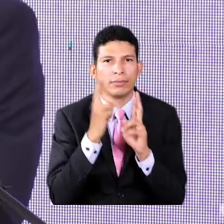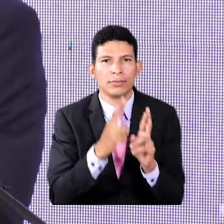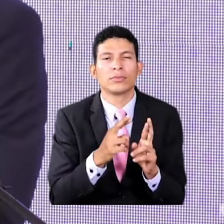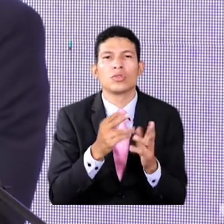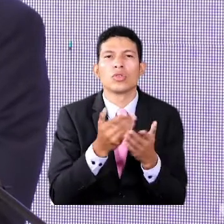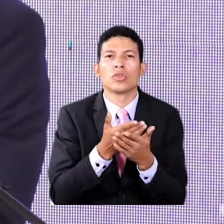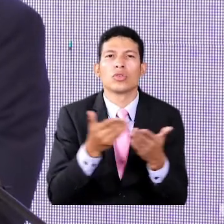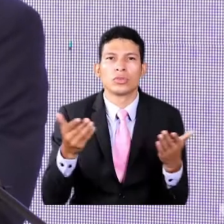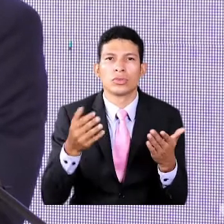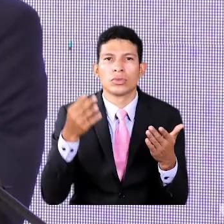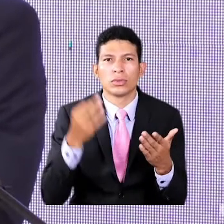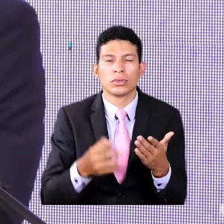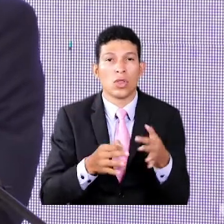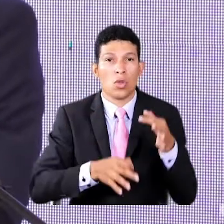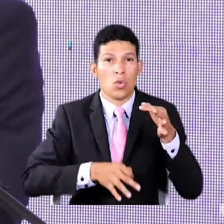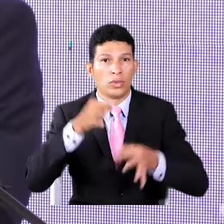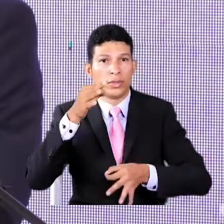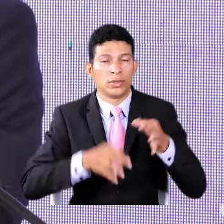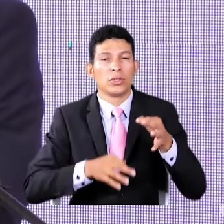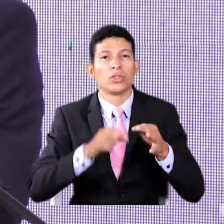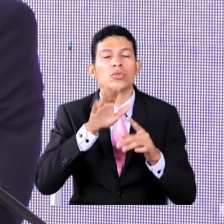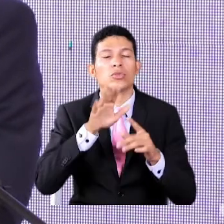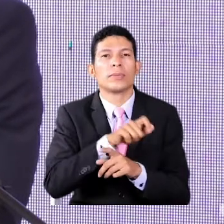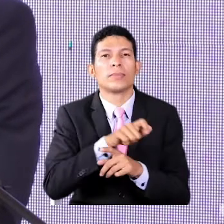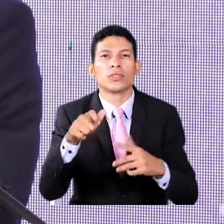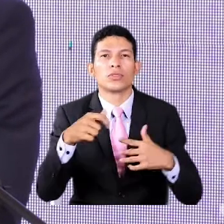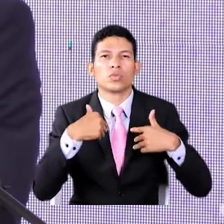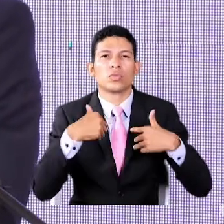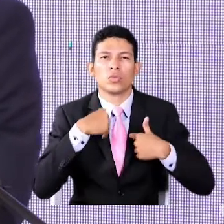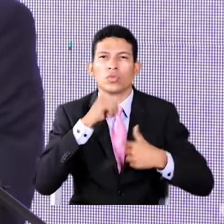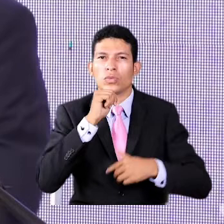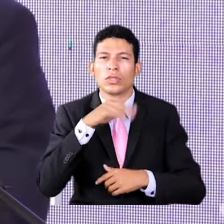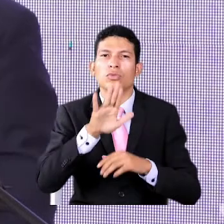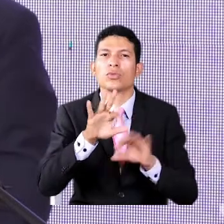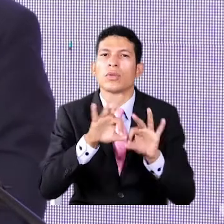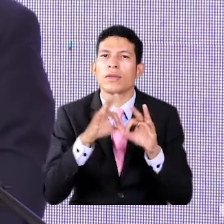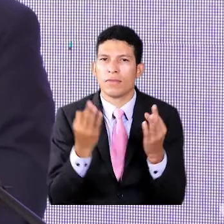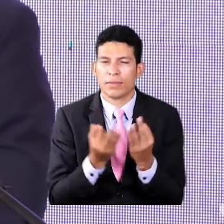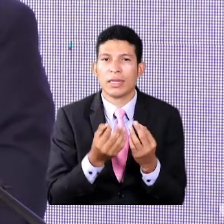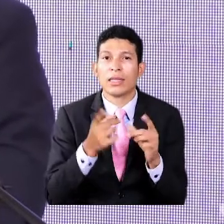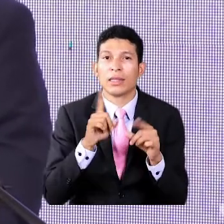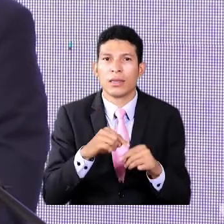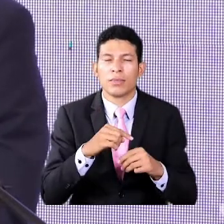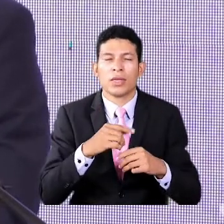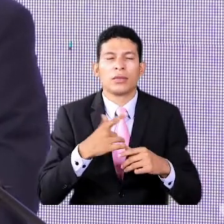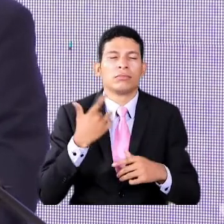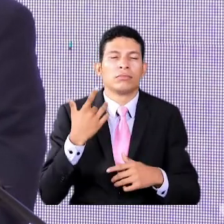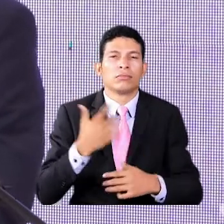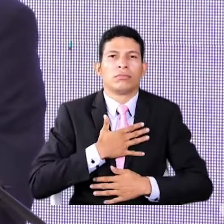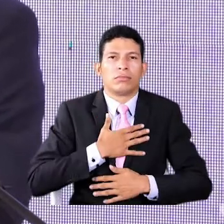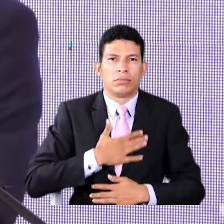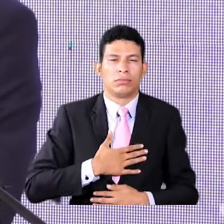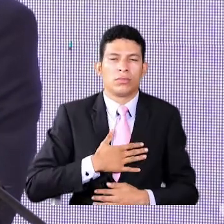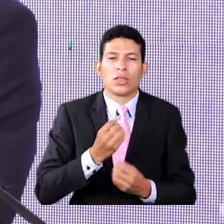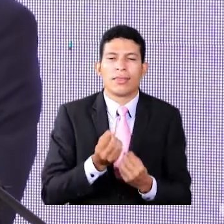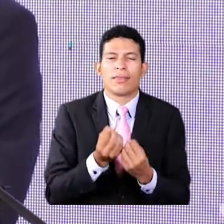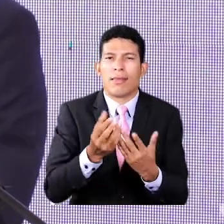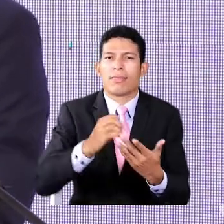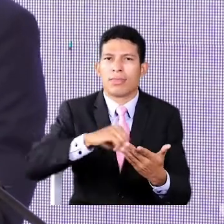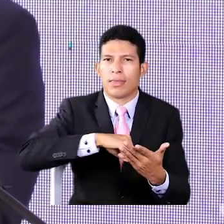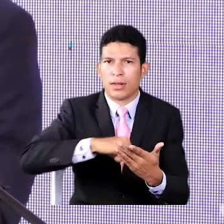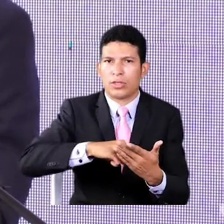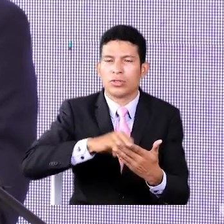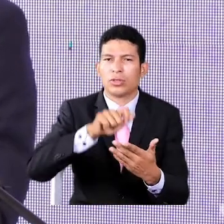y judicial de las víctimas y sus familiares así como la satisfacción integral de los derechos de las víctimas de